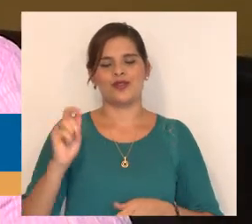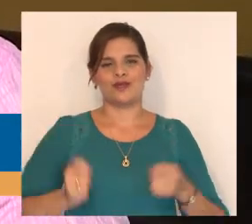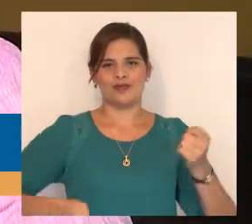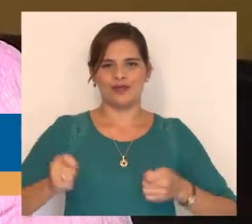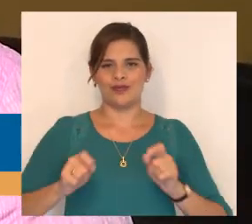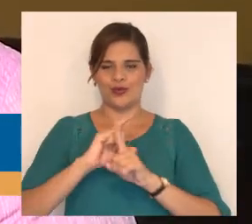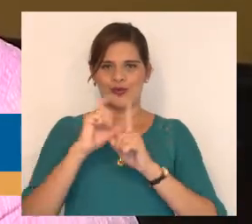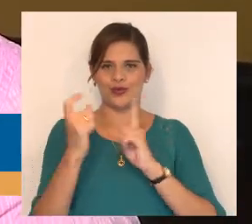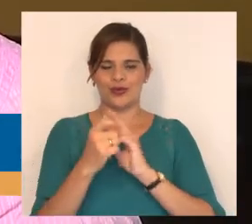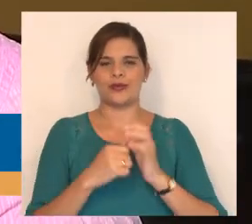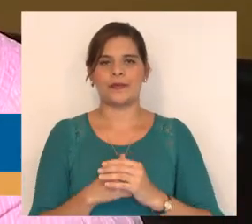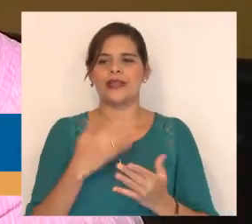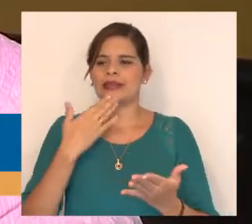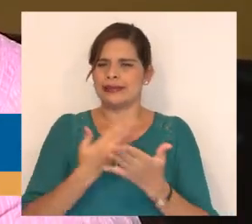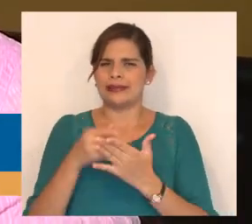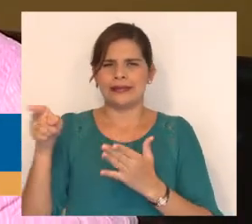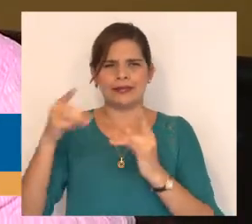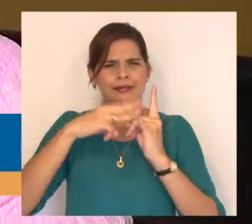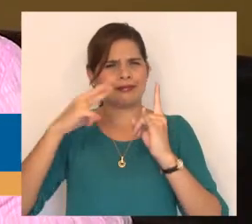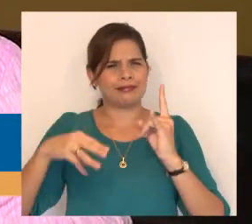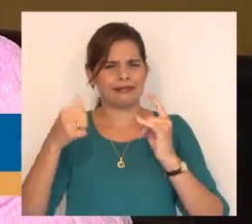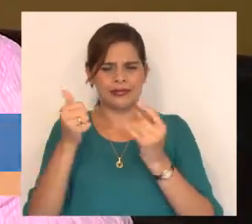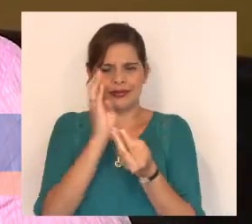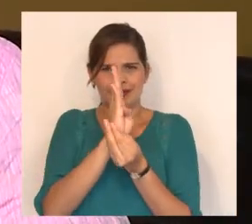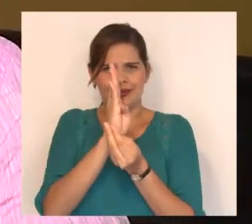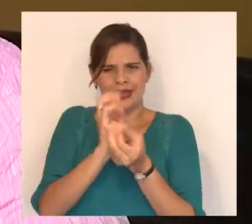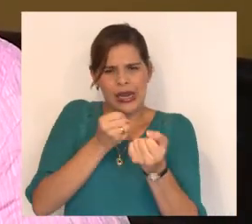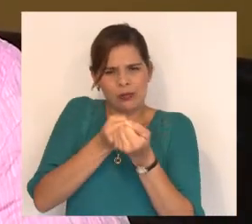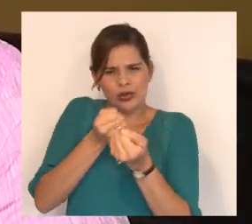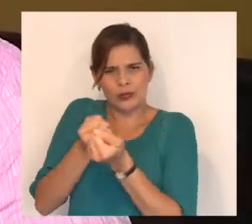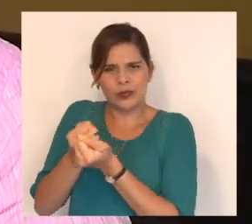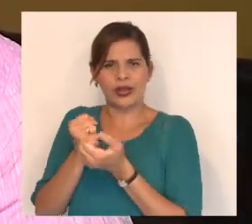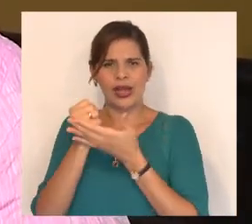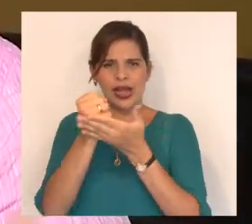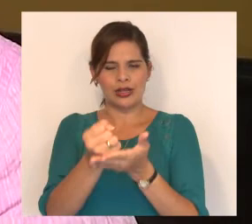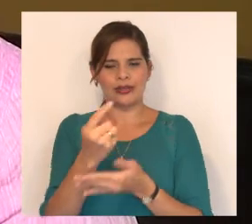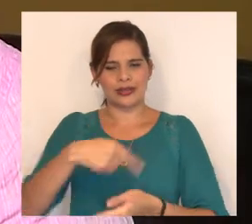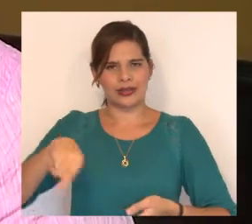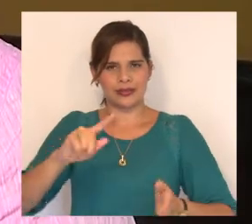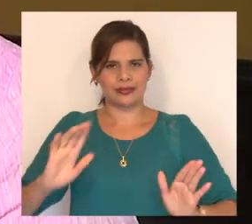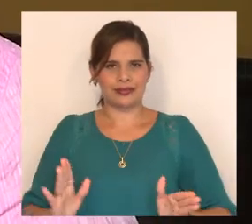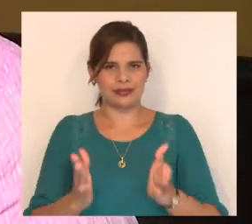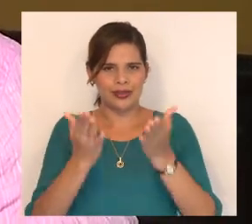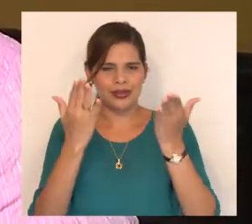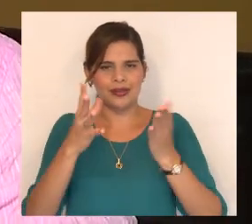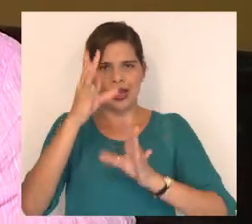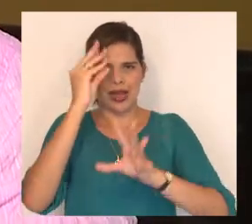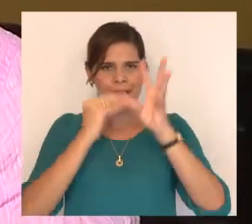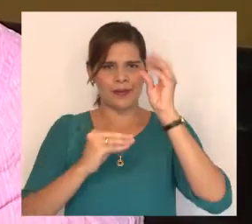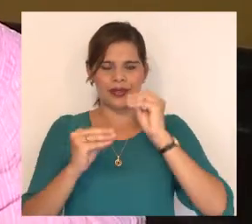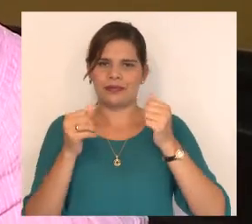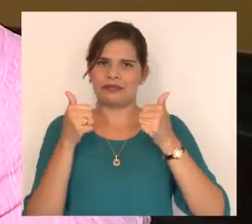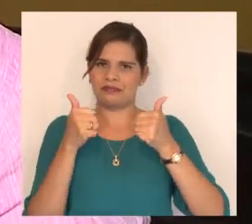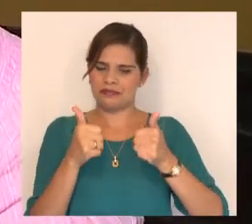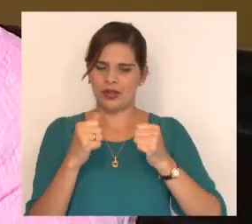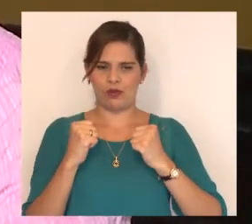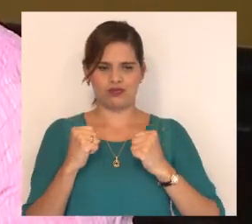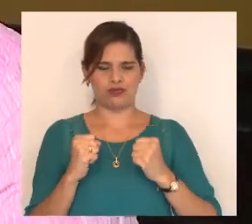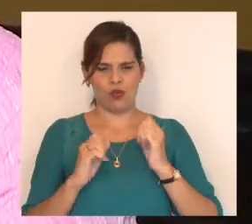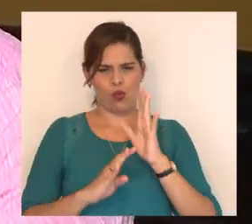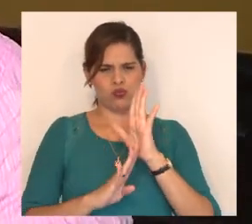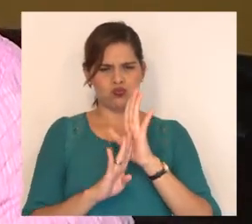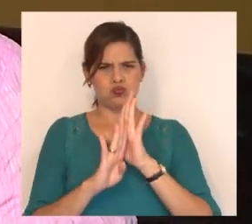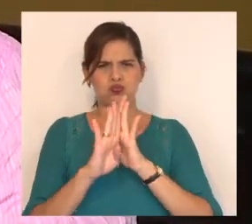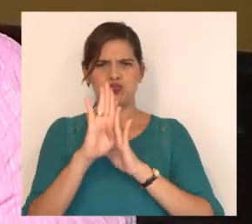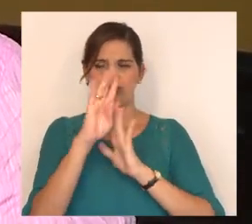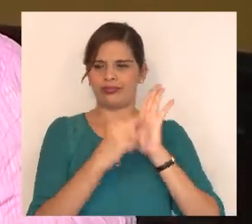oportunidad a sus estudiantes por bienestar universitario para que gocen de estos beneficios, aprendan y cuando ya avanzan